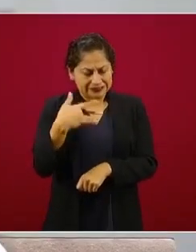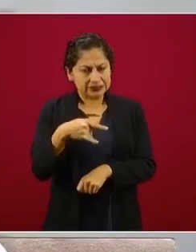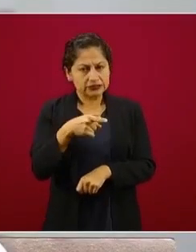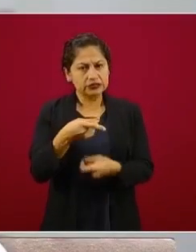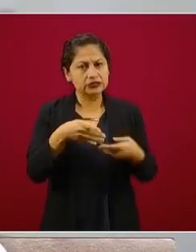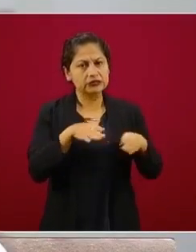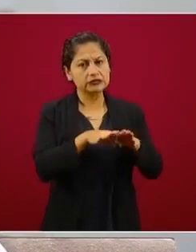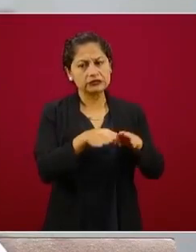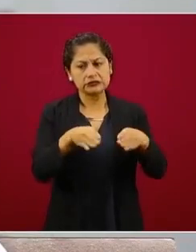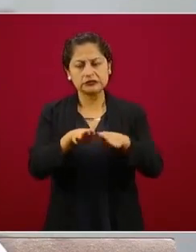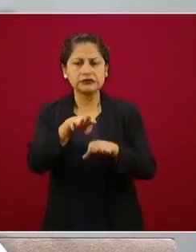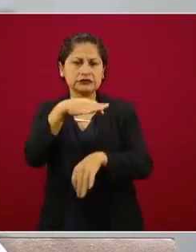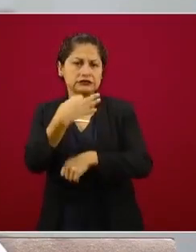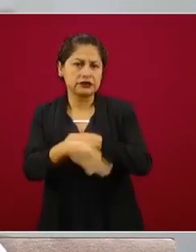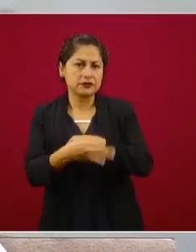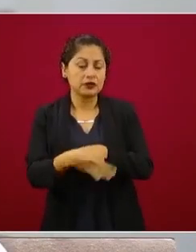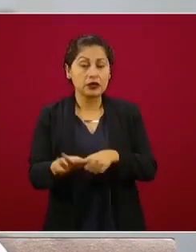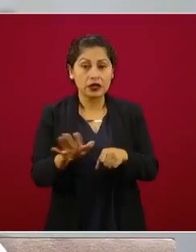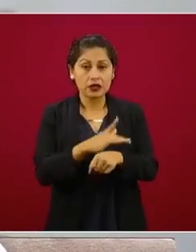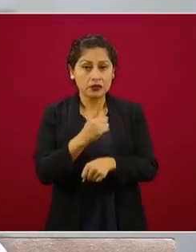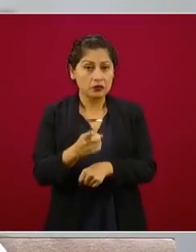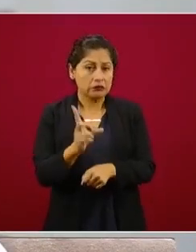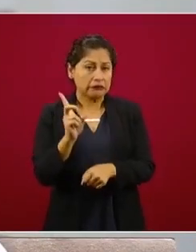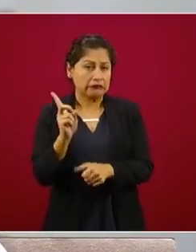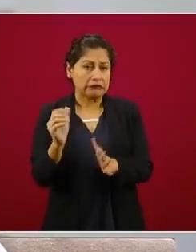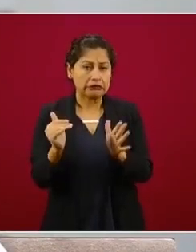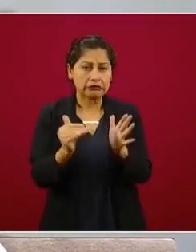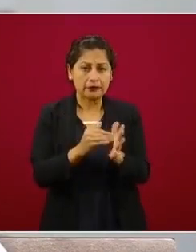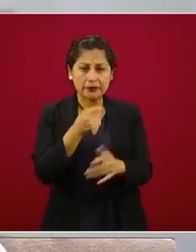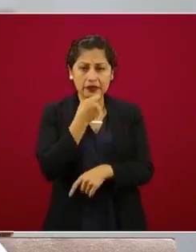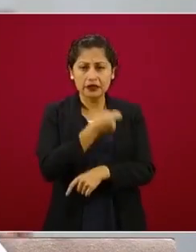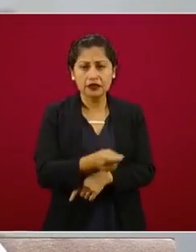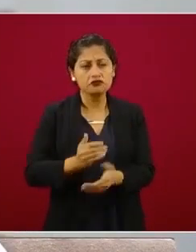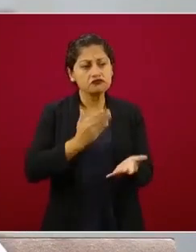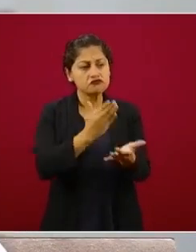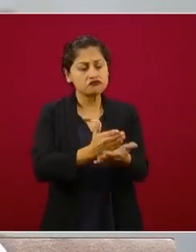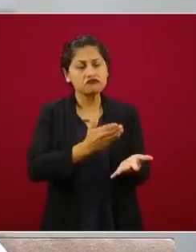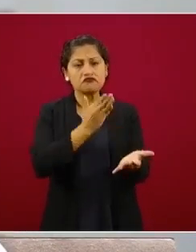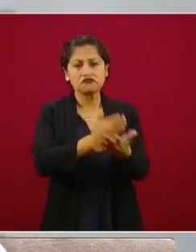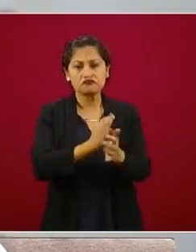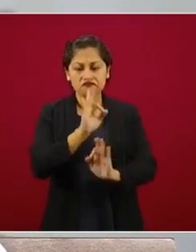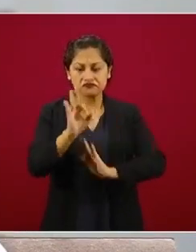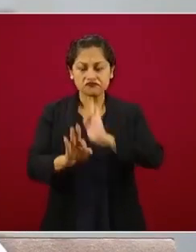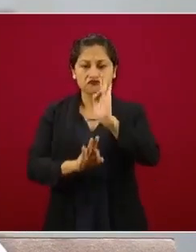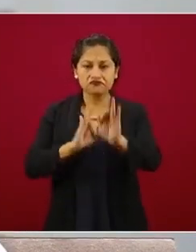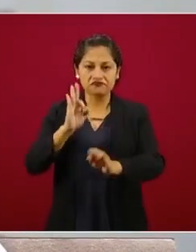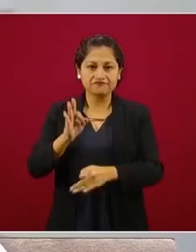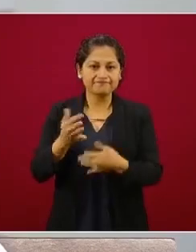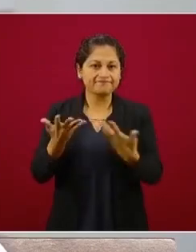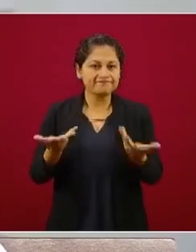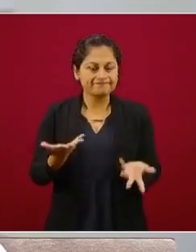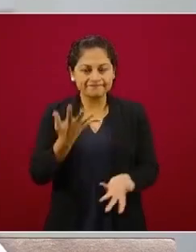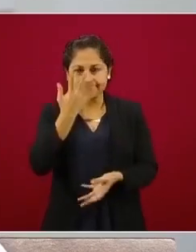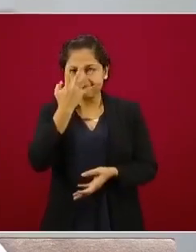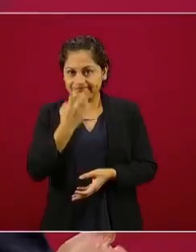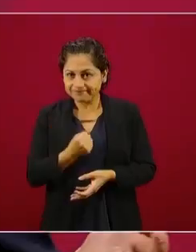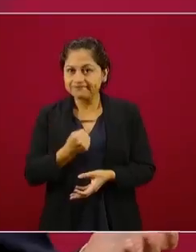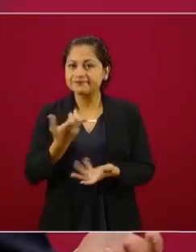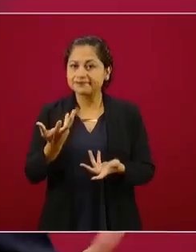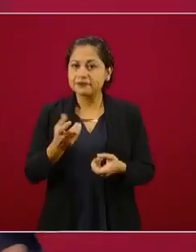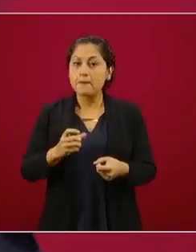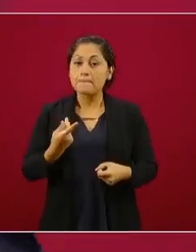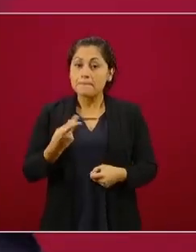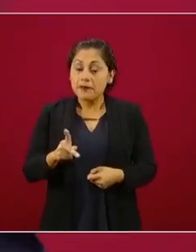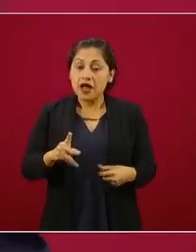niños, 30,000 vidas las que se atienden todos los días. Ahí creo que como el dolor que compartimos todos los mexicanos, era